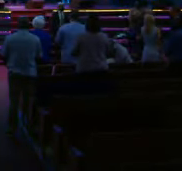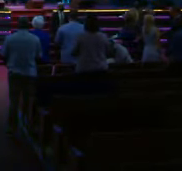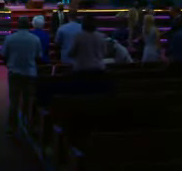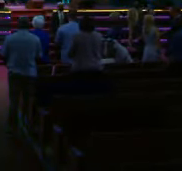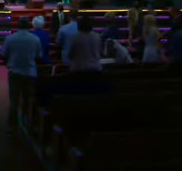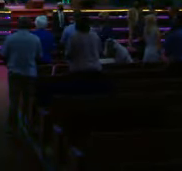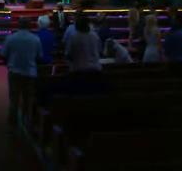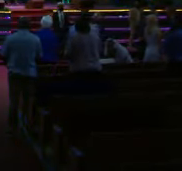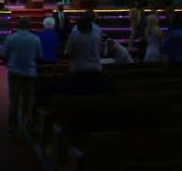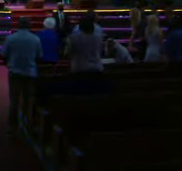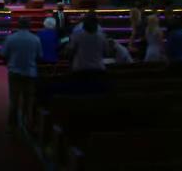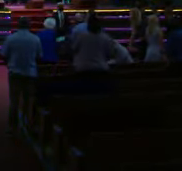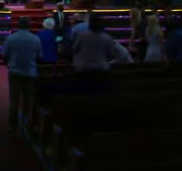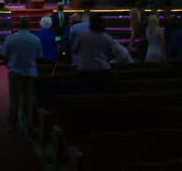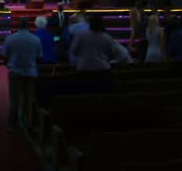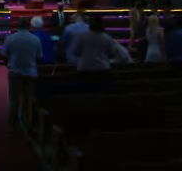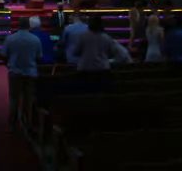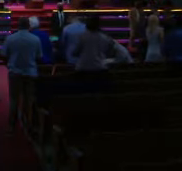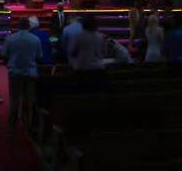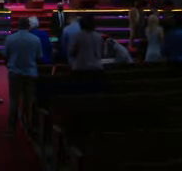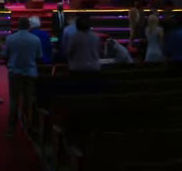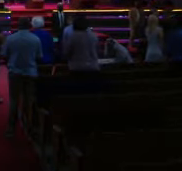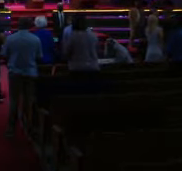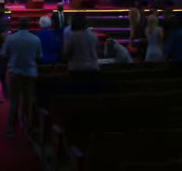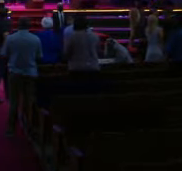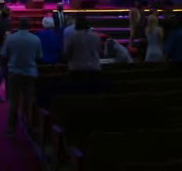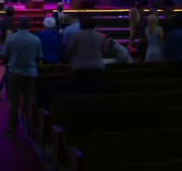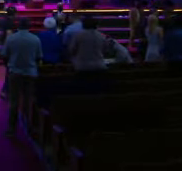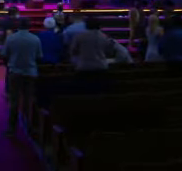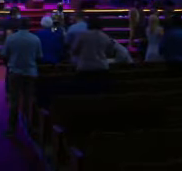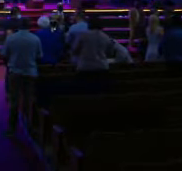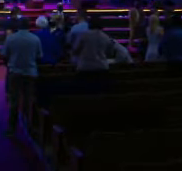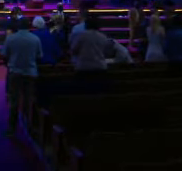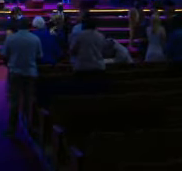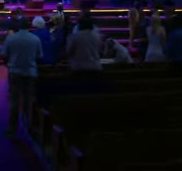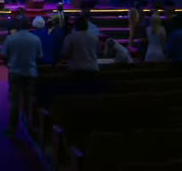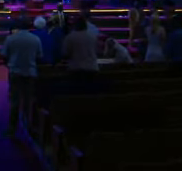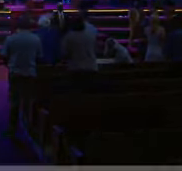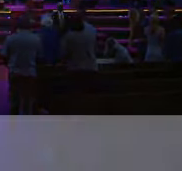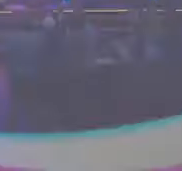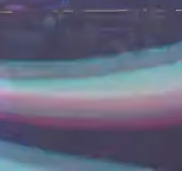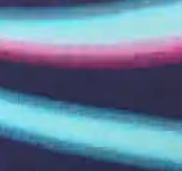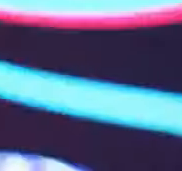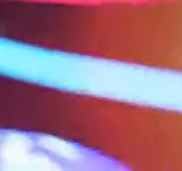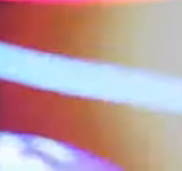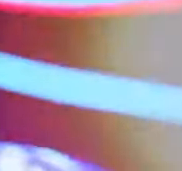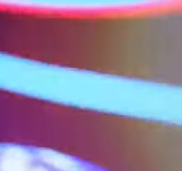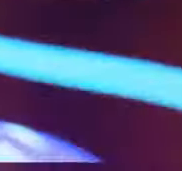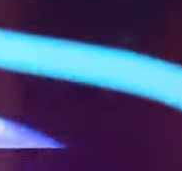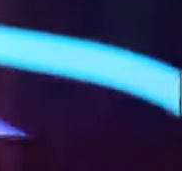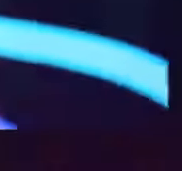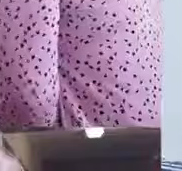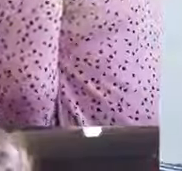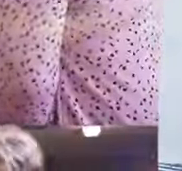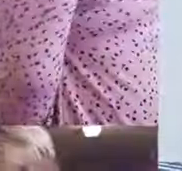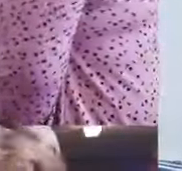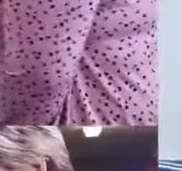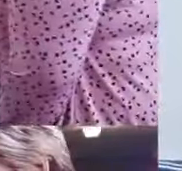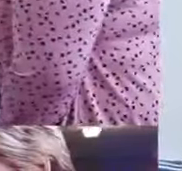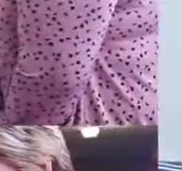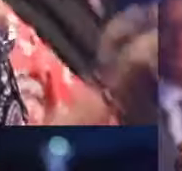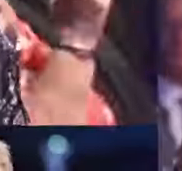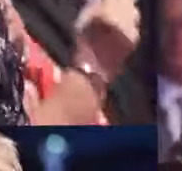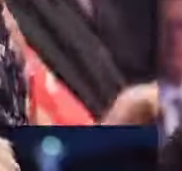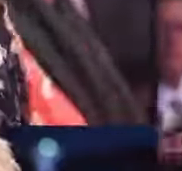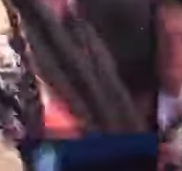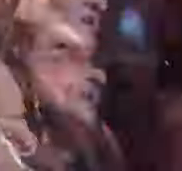La vida es nada, todo se acaba. Solo Dios hace al